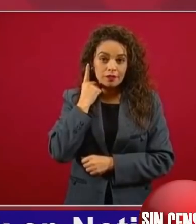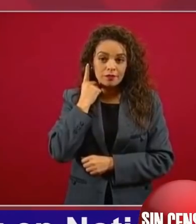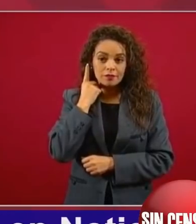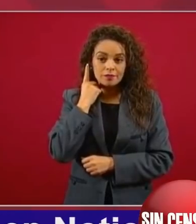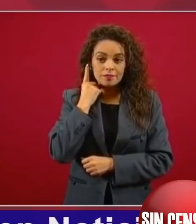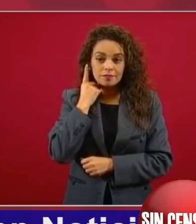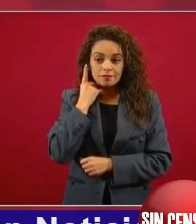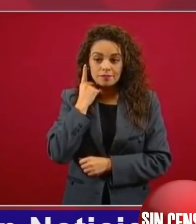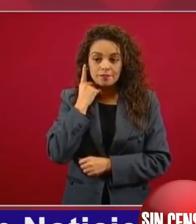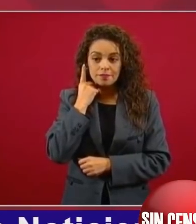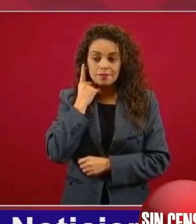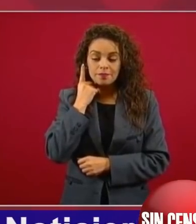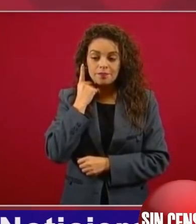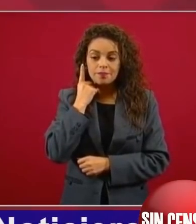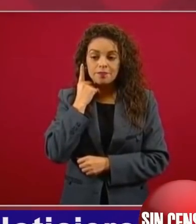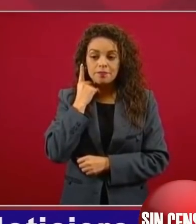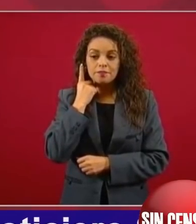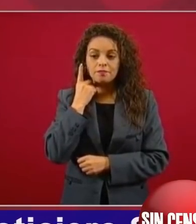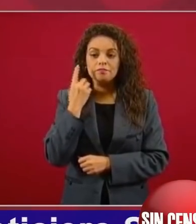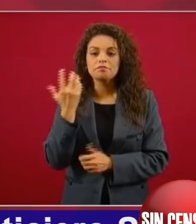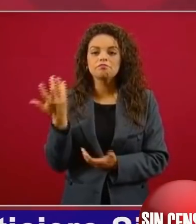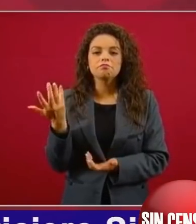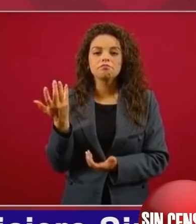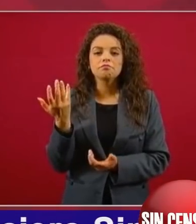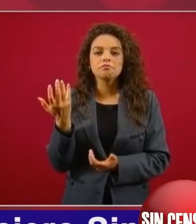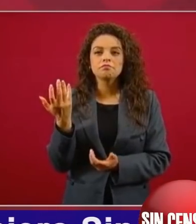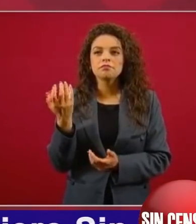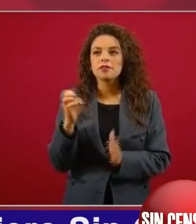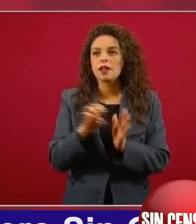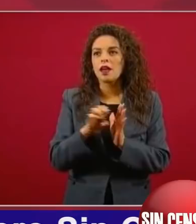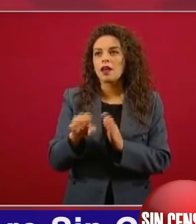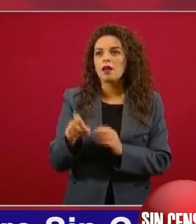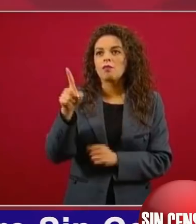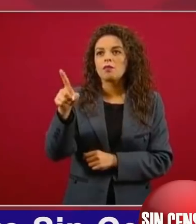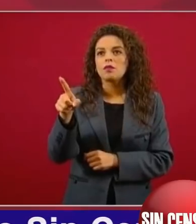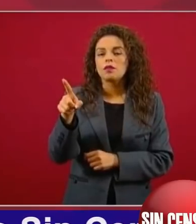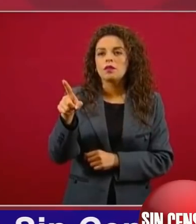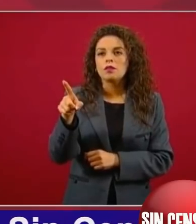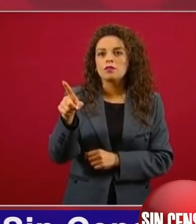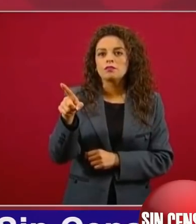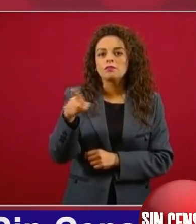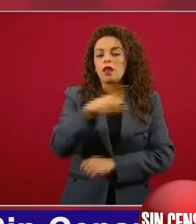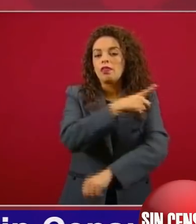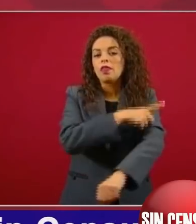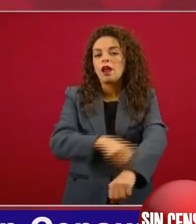de la delegación Benito Juárez. Ahí estaba tu distrito.